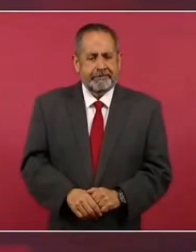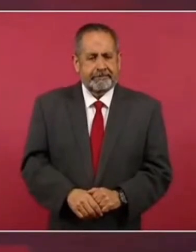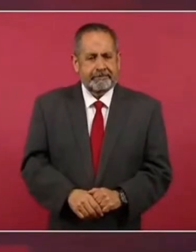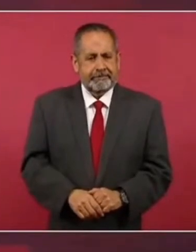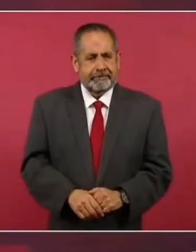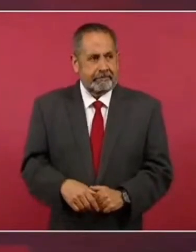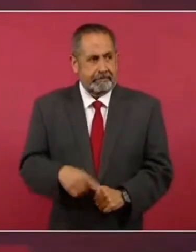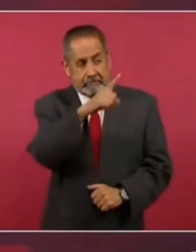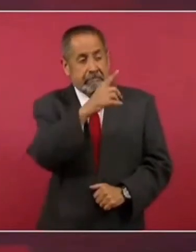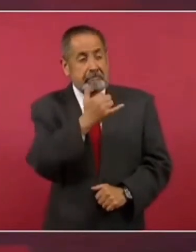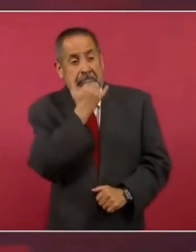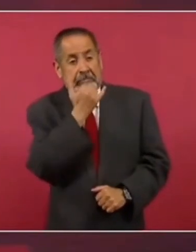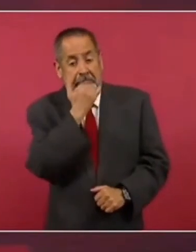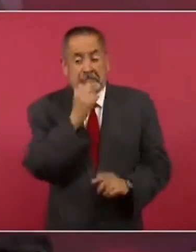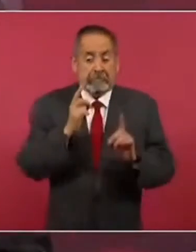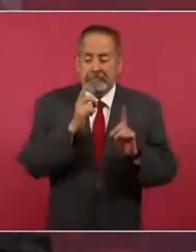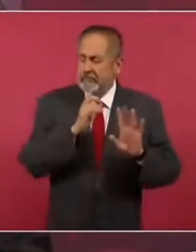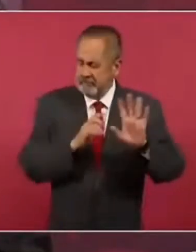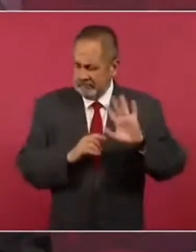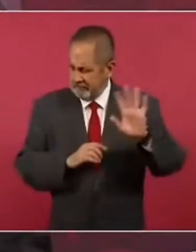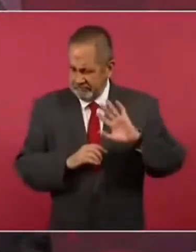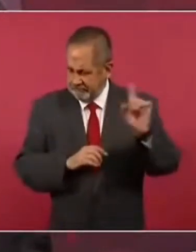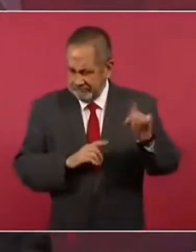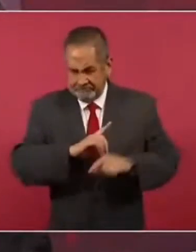se confundan.